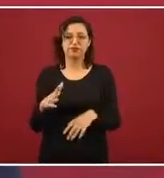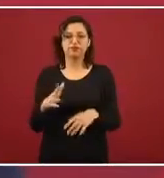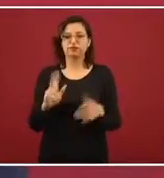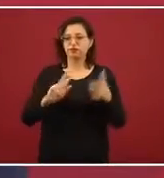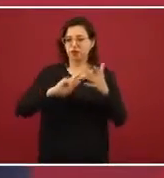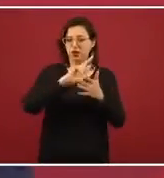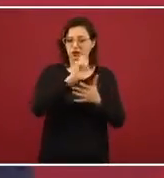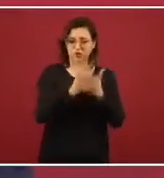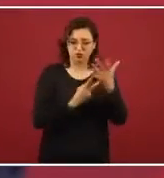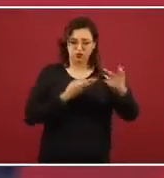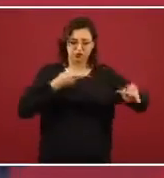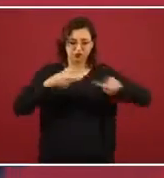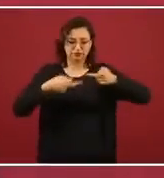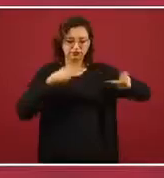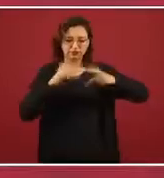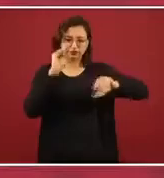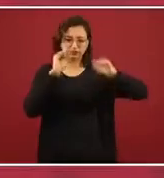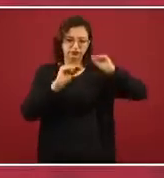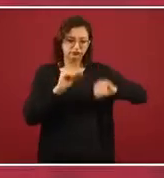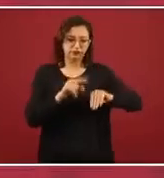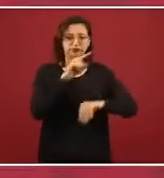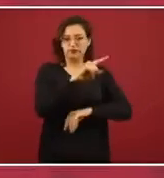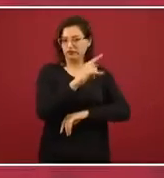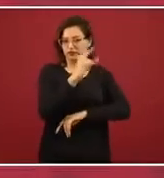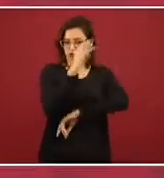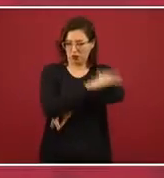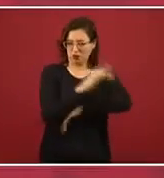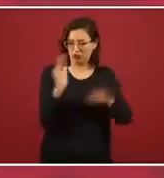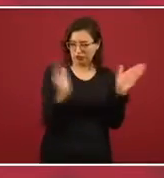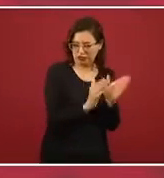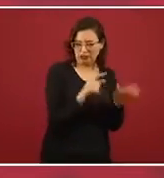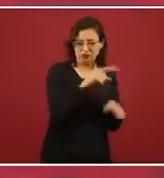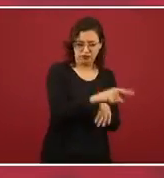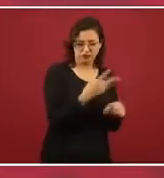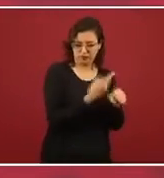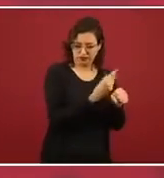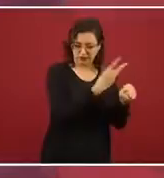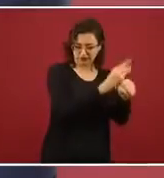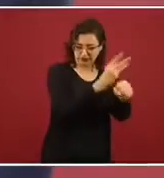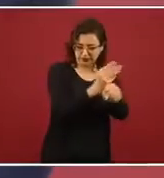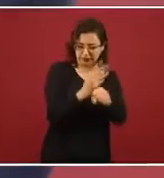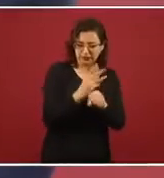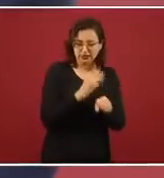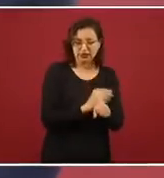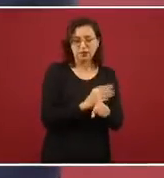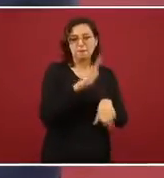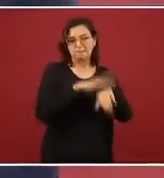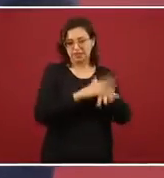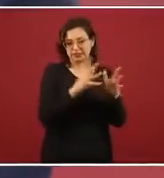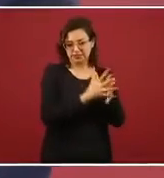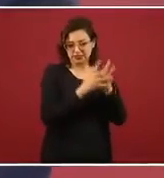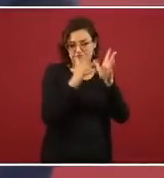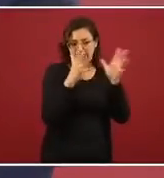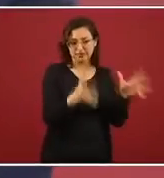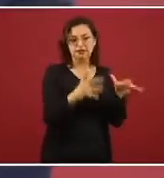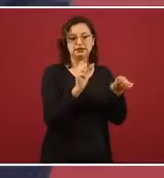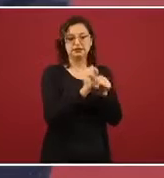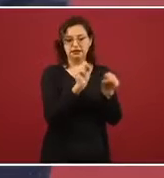programa de remodelación del actual aeropuerto, porque se va a ampliar en